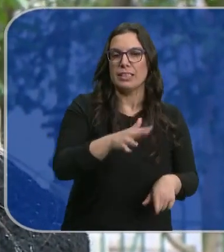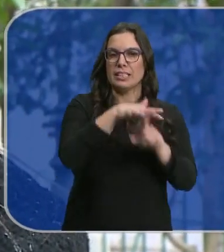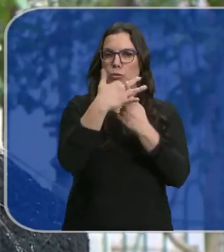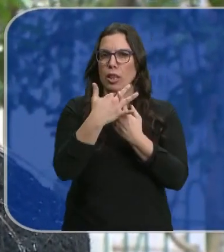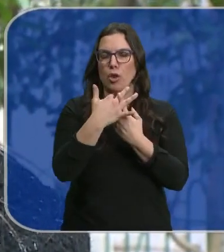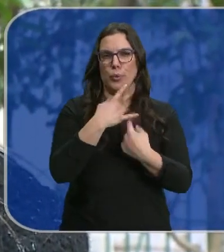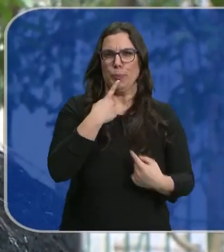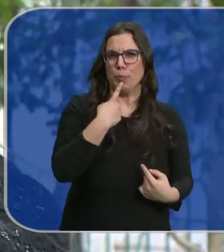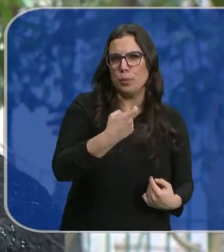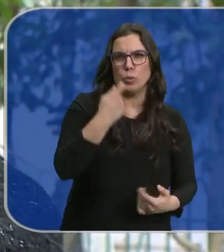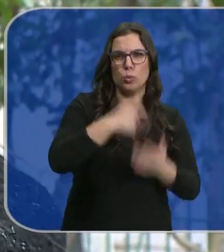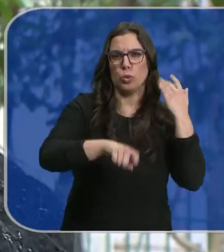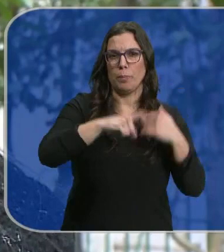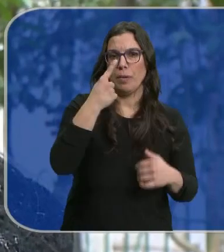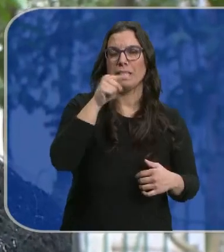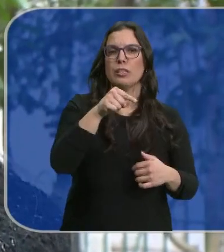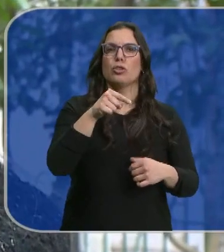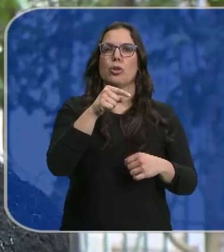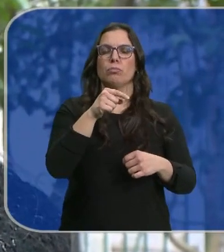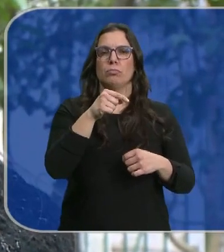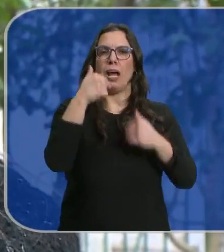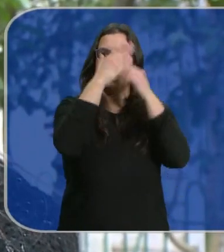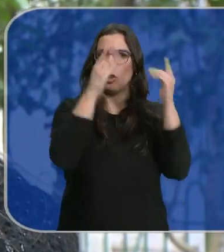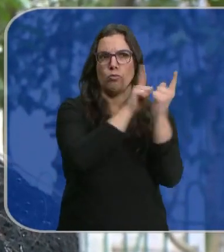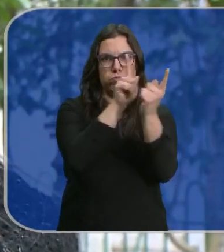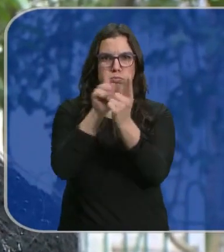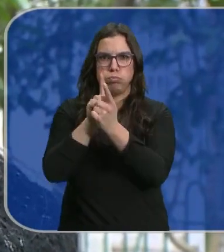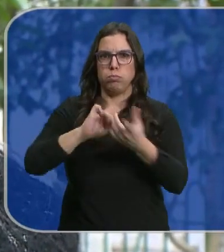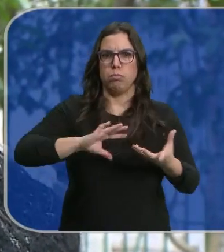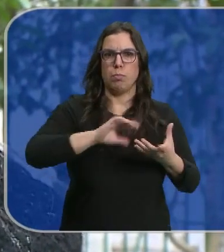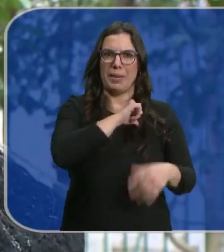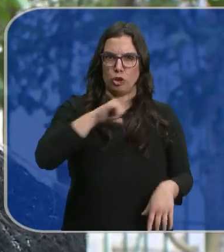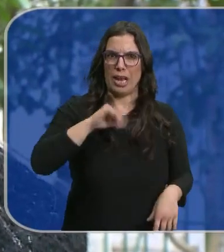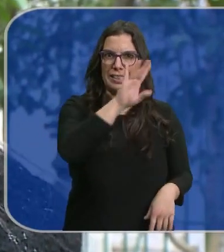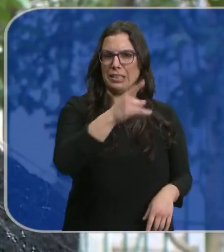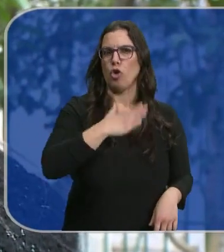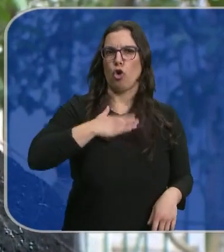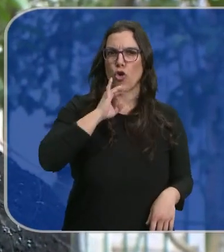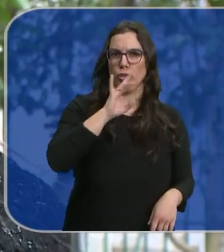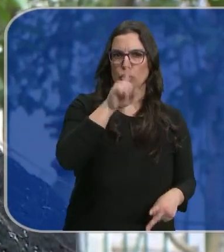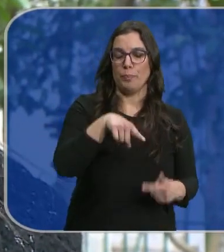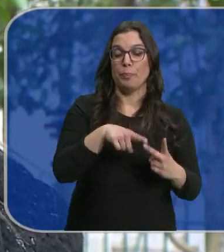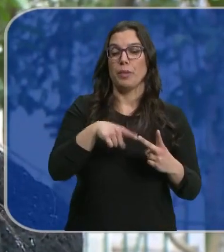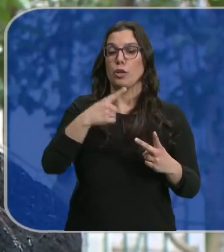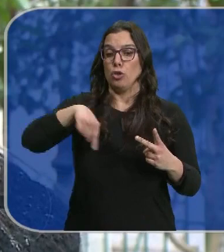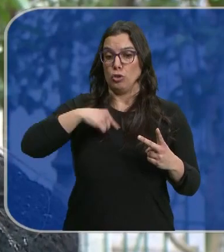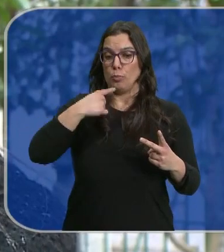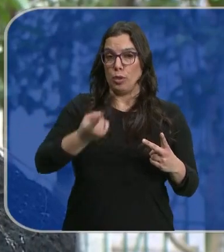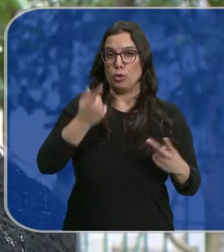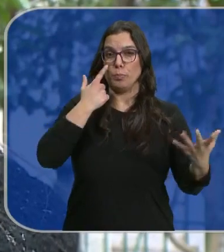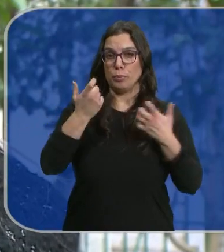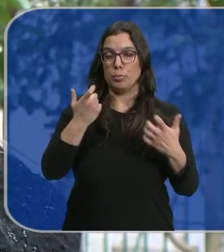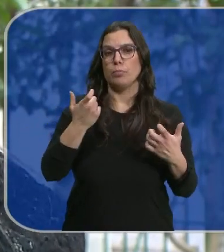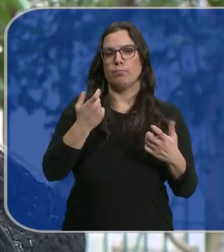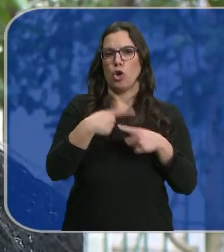situación muy costosa y creo que eso nos van a tratar de manera personalizada, lo cual estamos muy satisfechos. Por otro lado, hemos resaltado